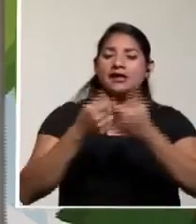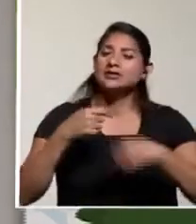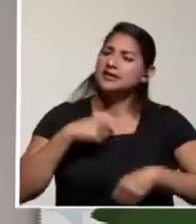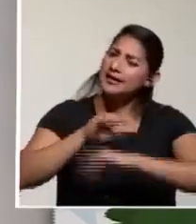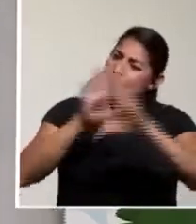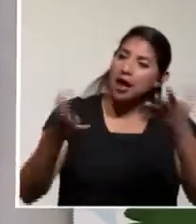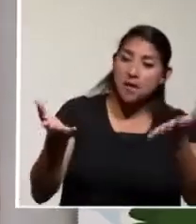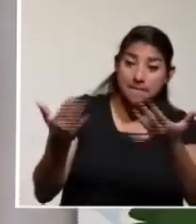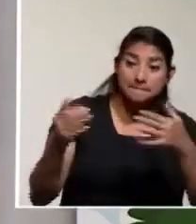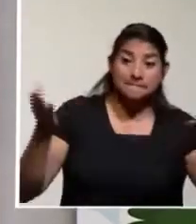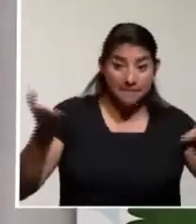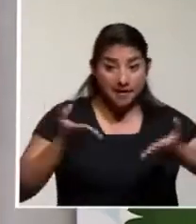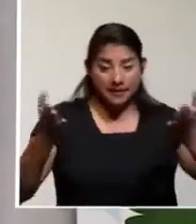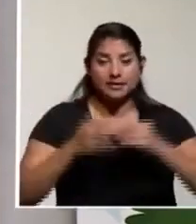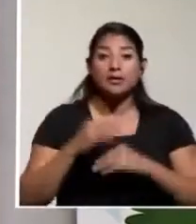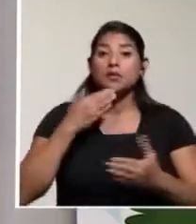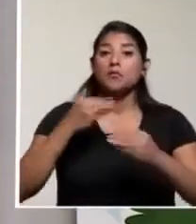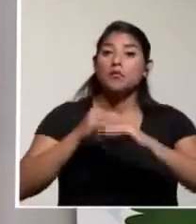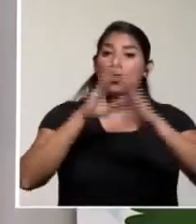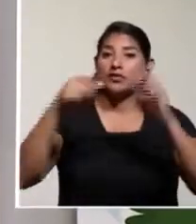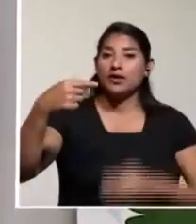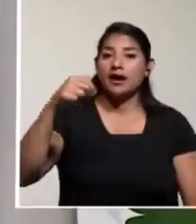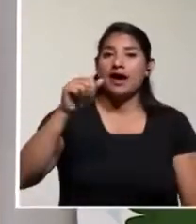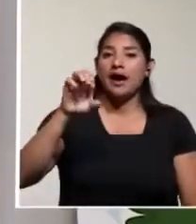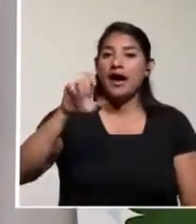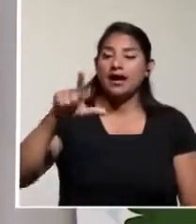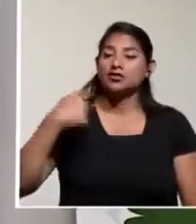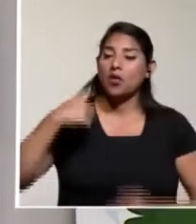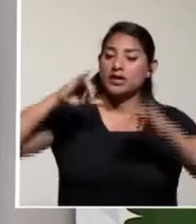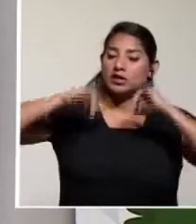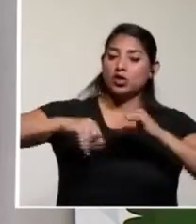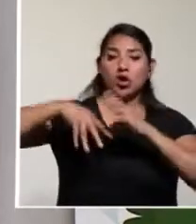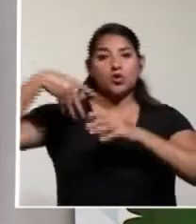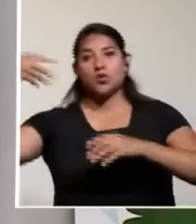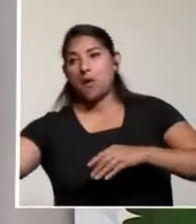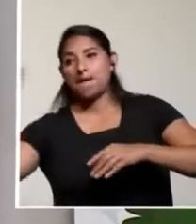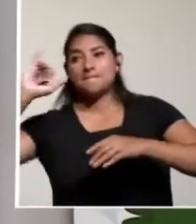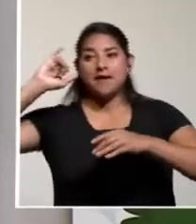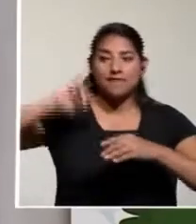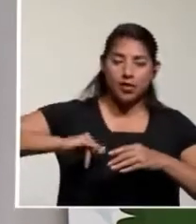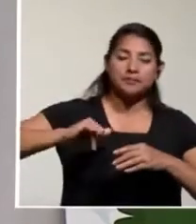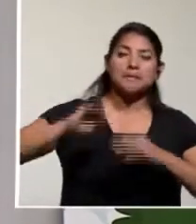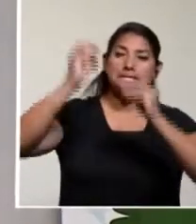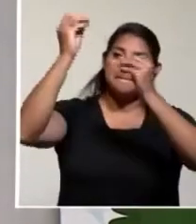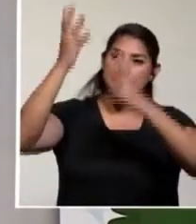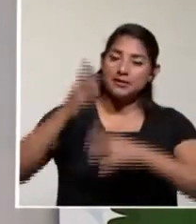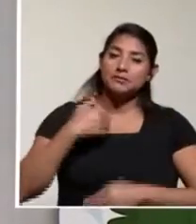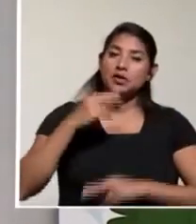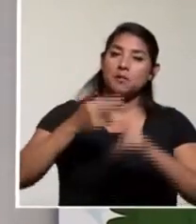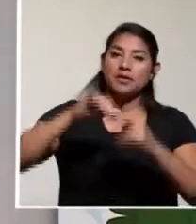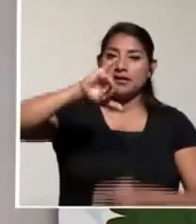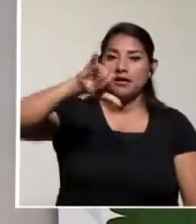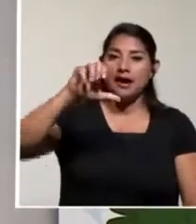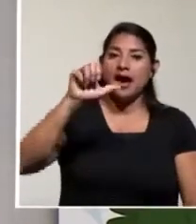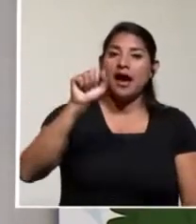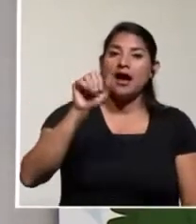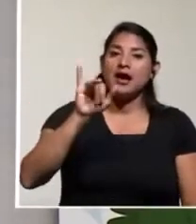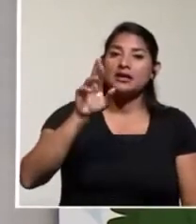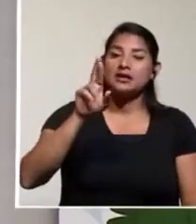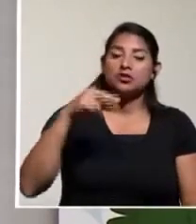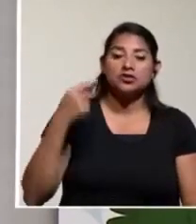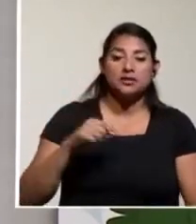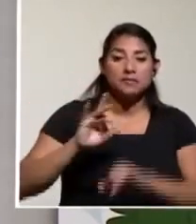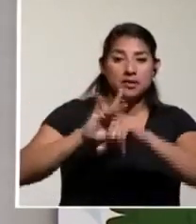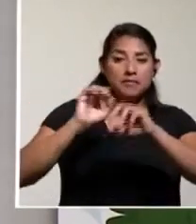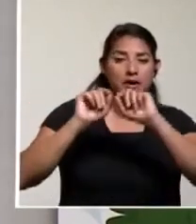Claudia, bienvenida. Buenos días, soy Gael, aquí estoy y no me voy. Bendiciones, profe, soy Jairito. Siempre me levanto bien